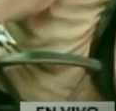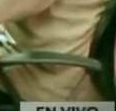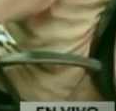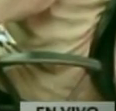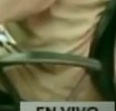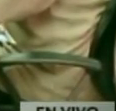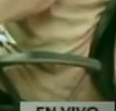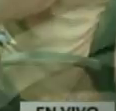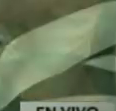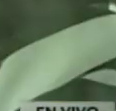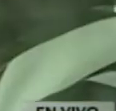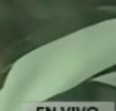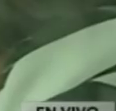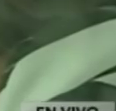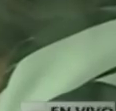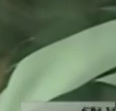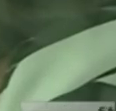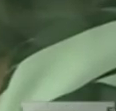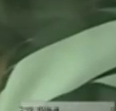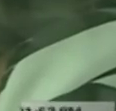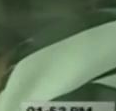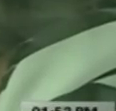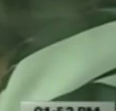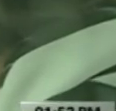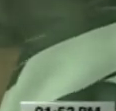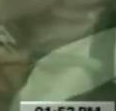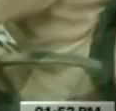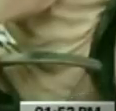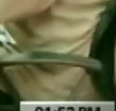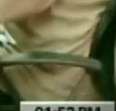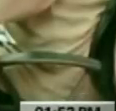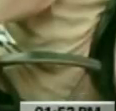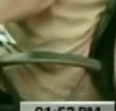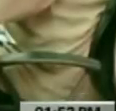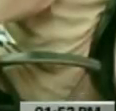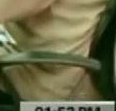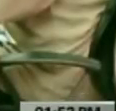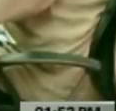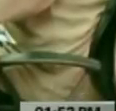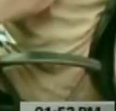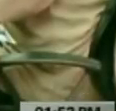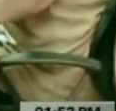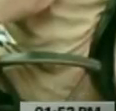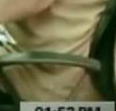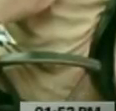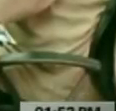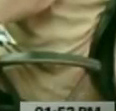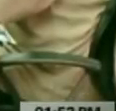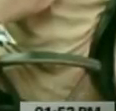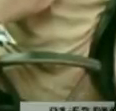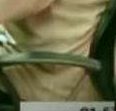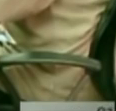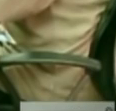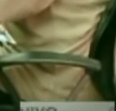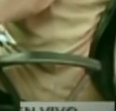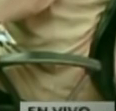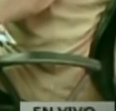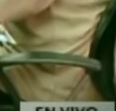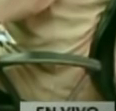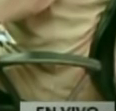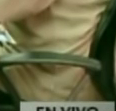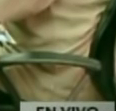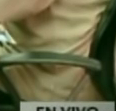Chavita, revolucionario. Sí, vale. Y de la más alta calidad, queridos por la juventud venezolana y la juventud del continente.